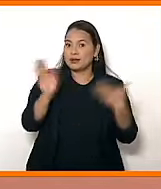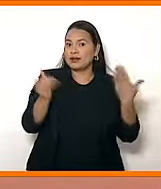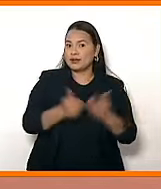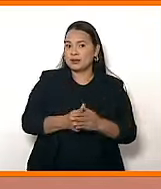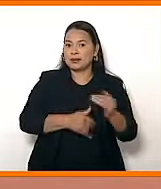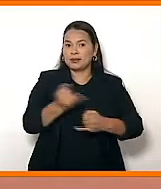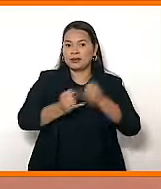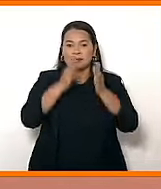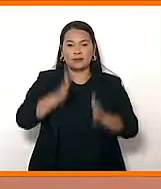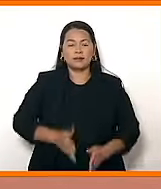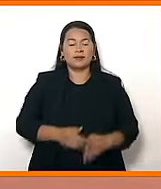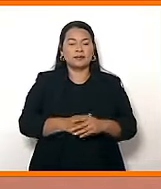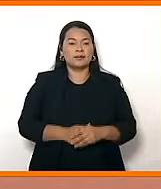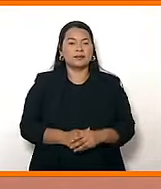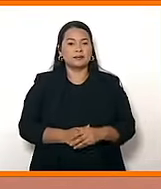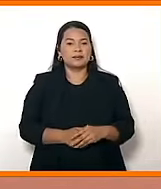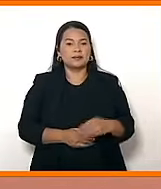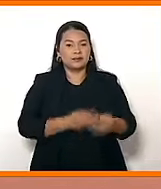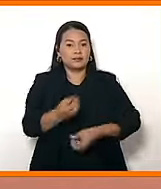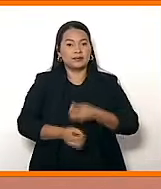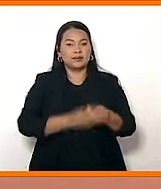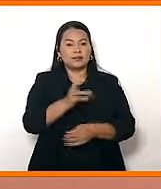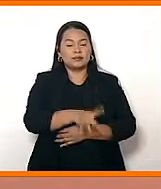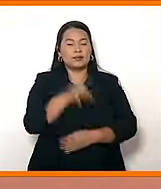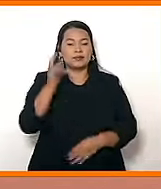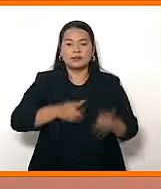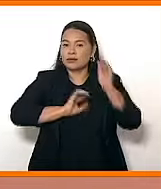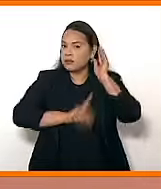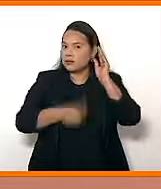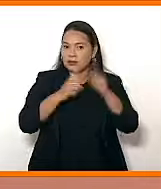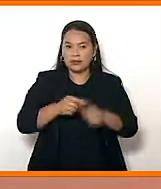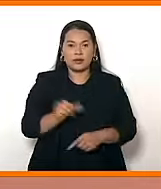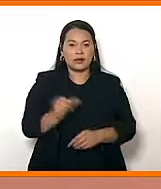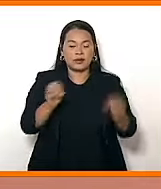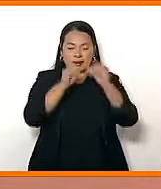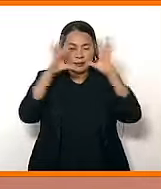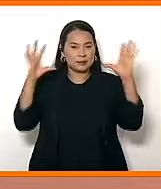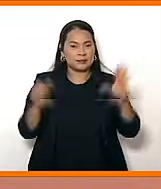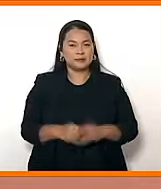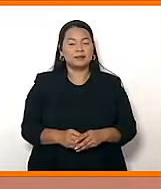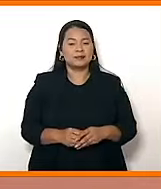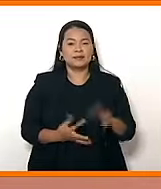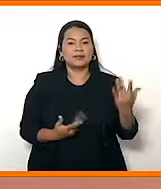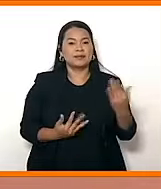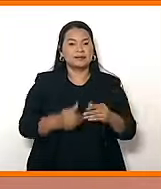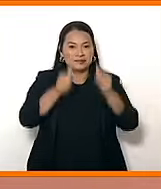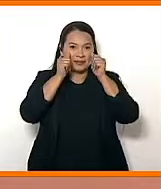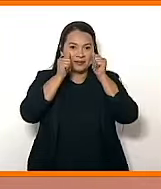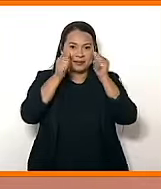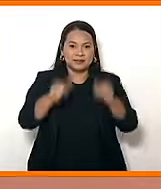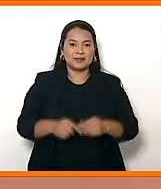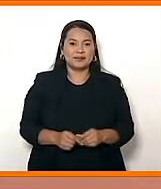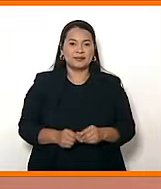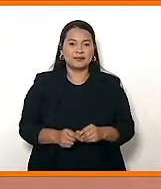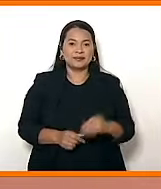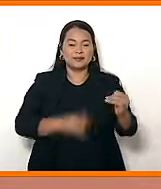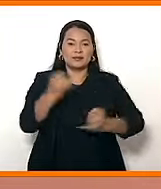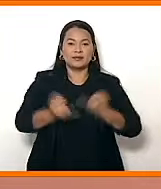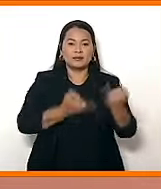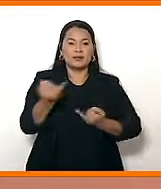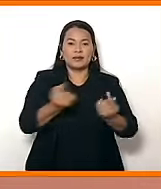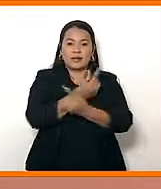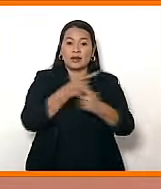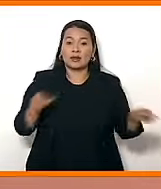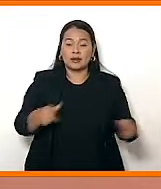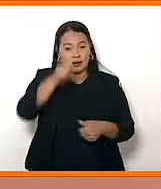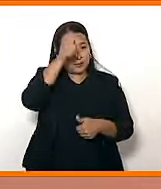jugador, porque la esfera favorecida para MultiX en esta mañana es, atentos, jugada gratis.